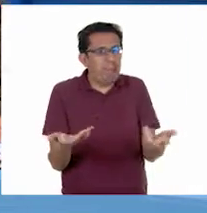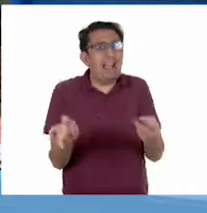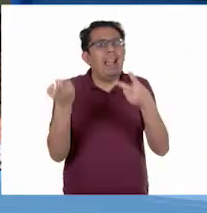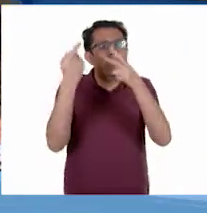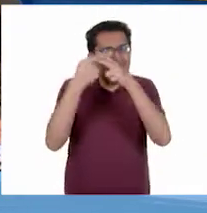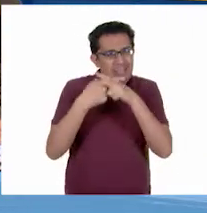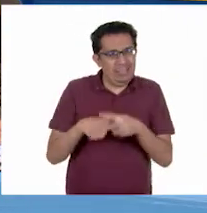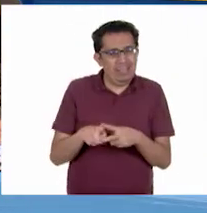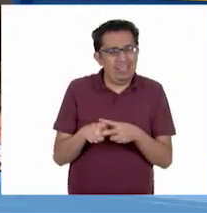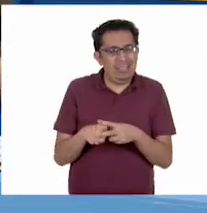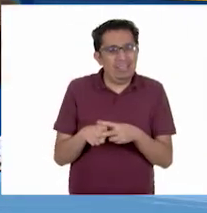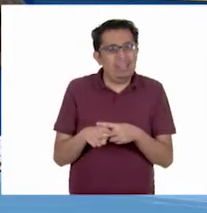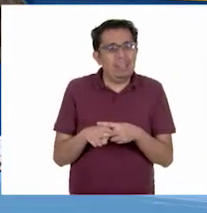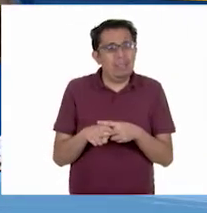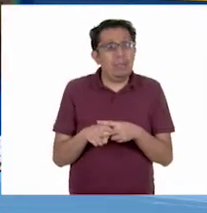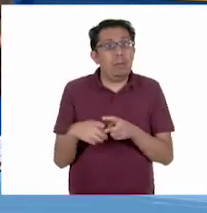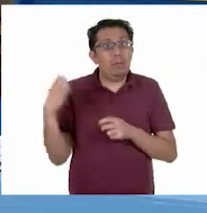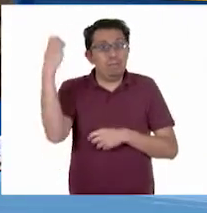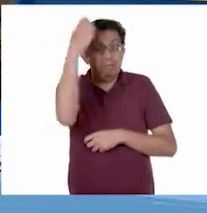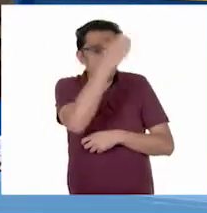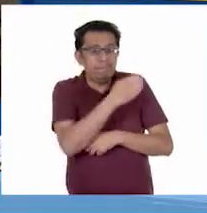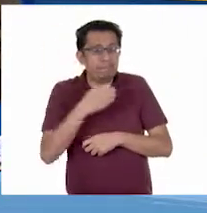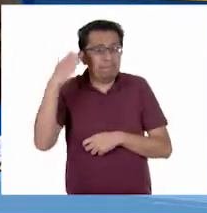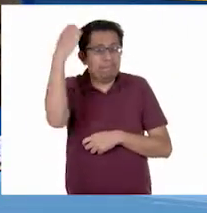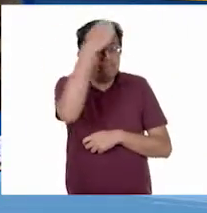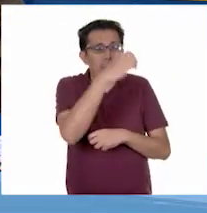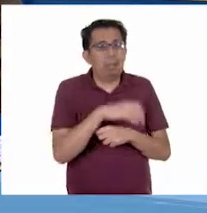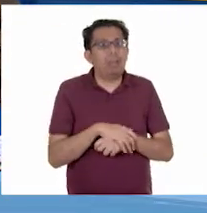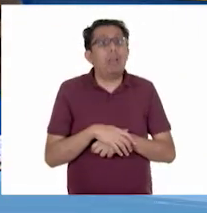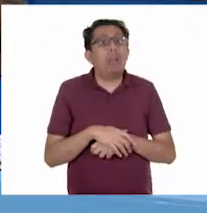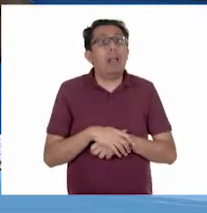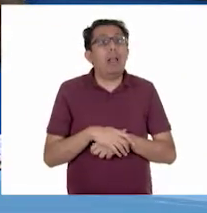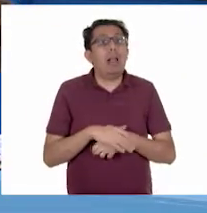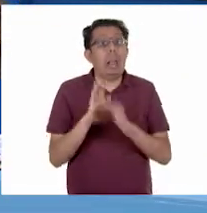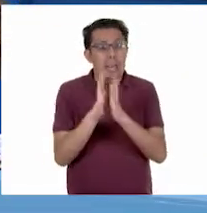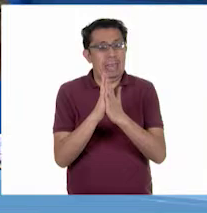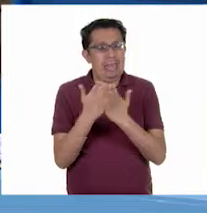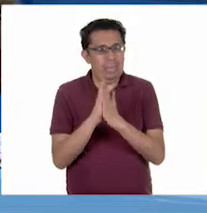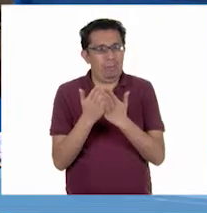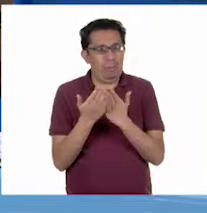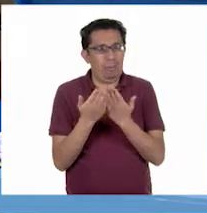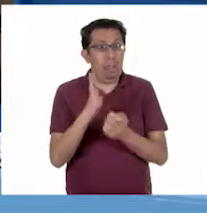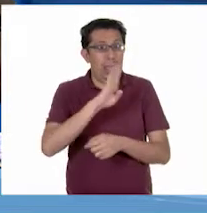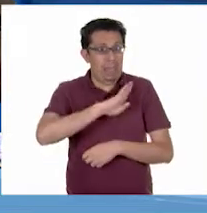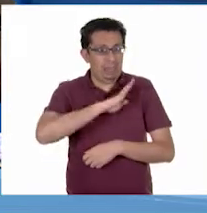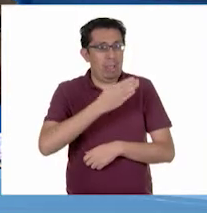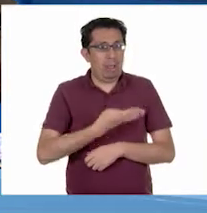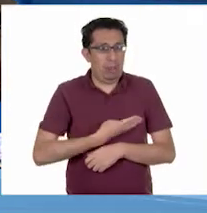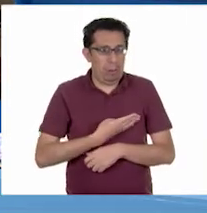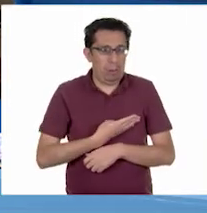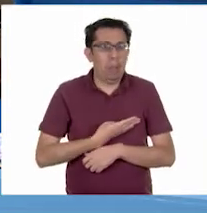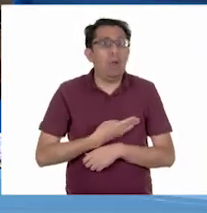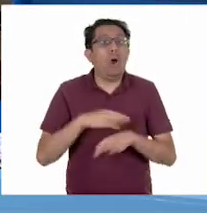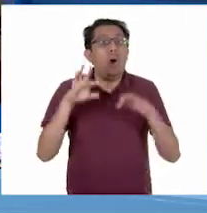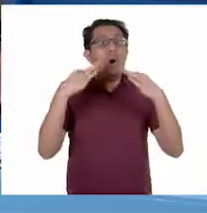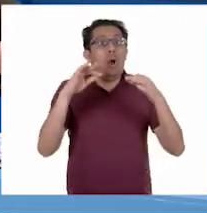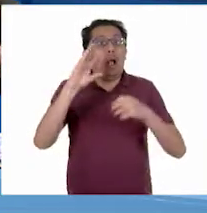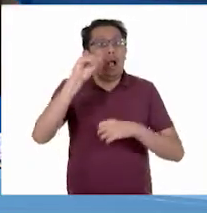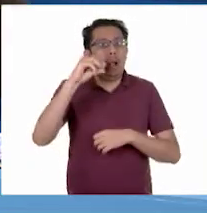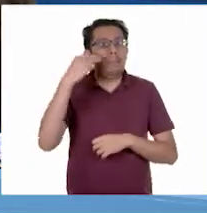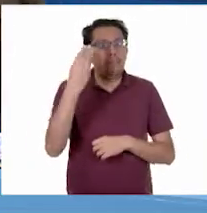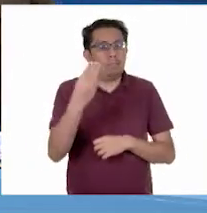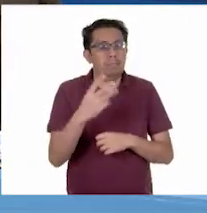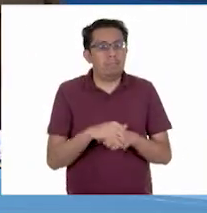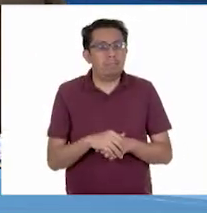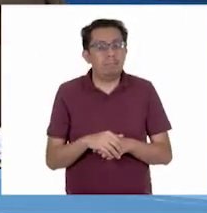empezar, vamos a analizar página 93 de su libro de español, quinto grado. ¿Estamos de acuerdo? Vamos